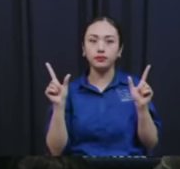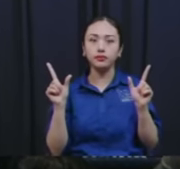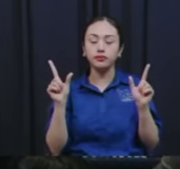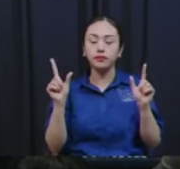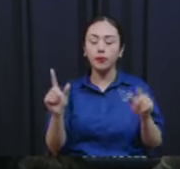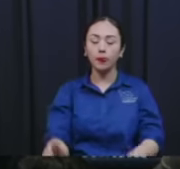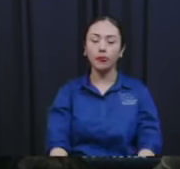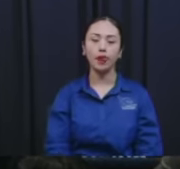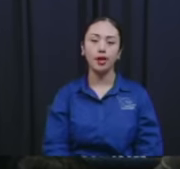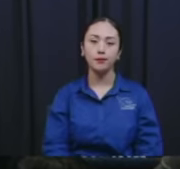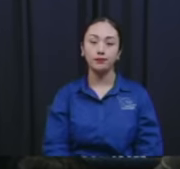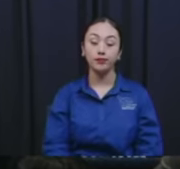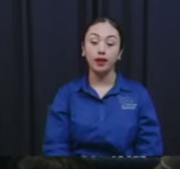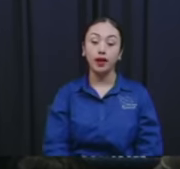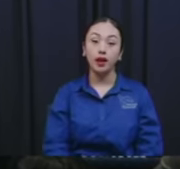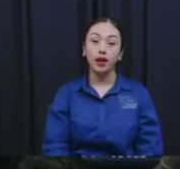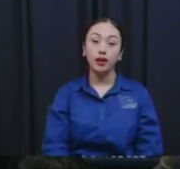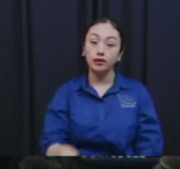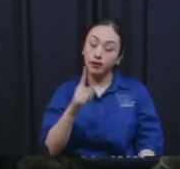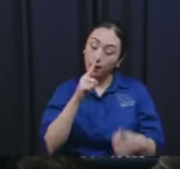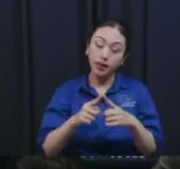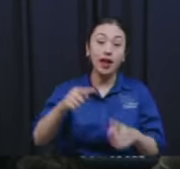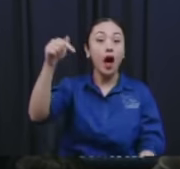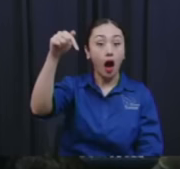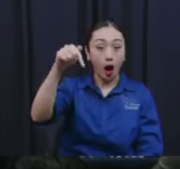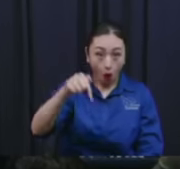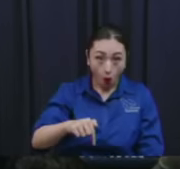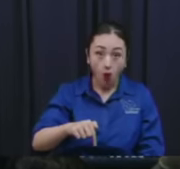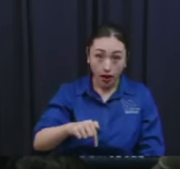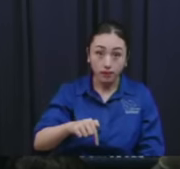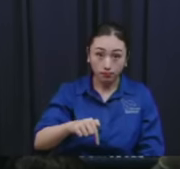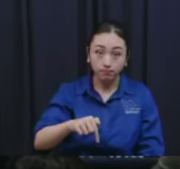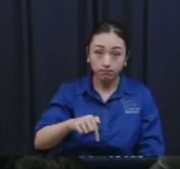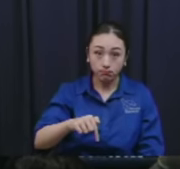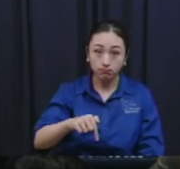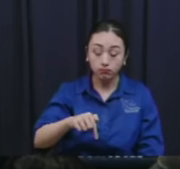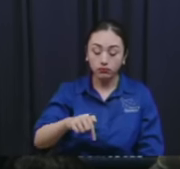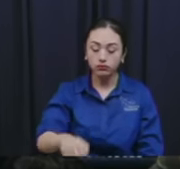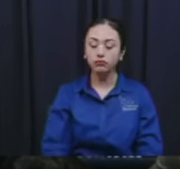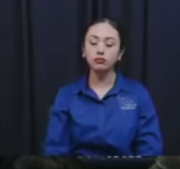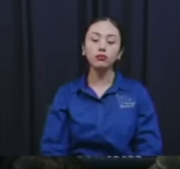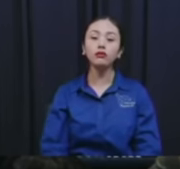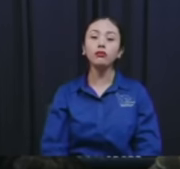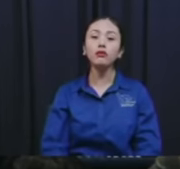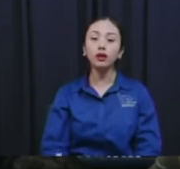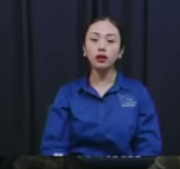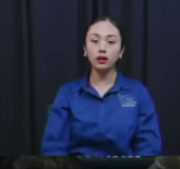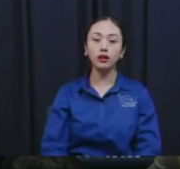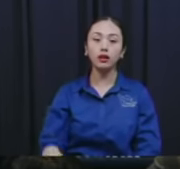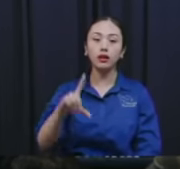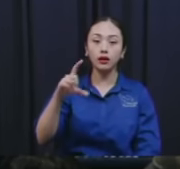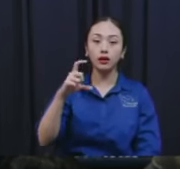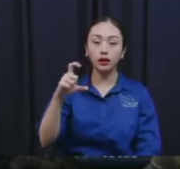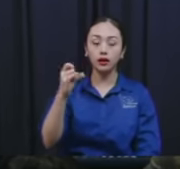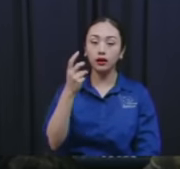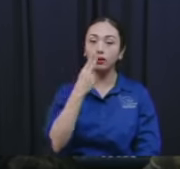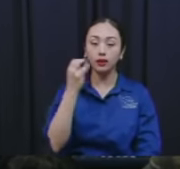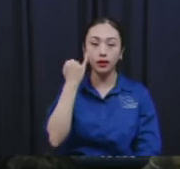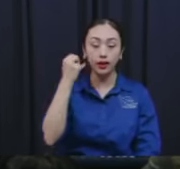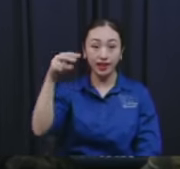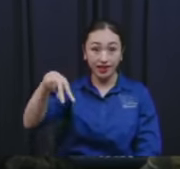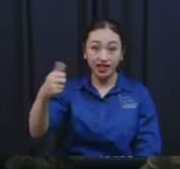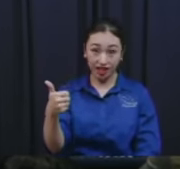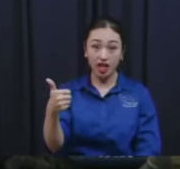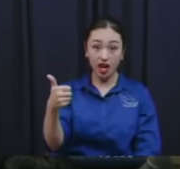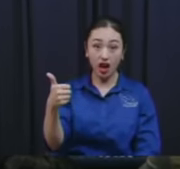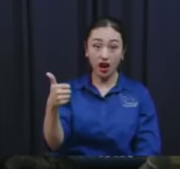ahorita lo que les está sucediendo ya la china también mandó barcos al mediterráneo ya Estados Unidos